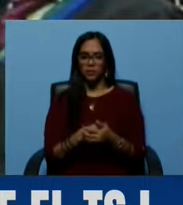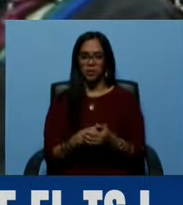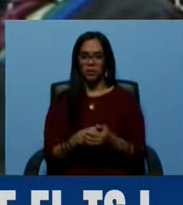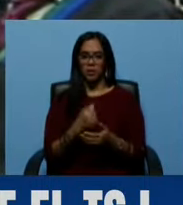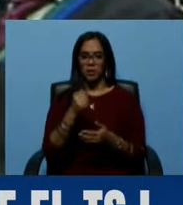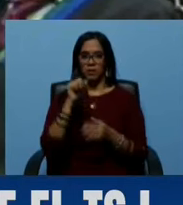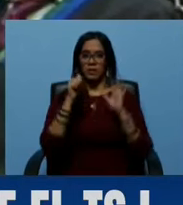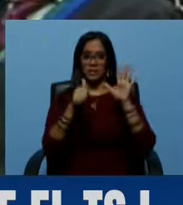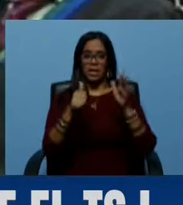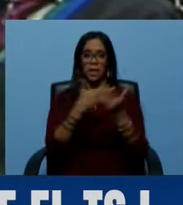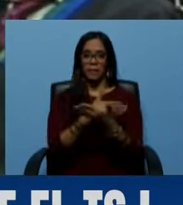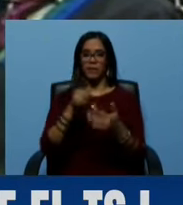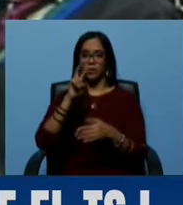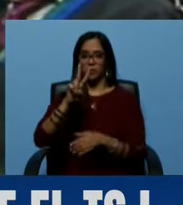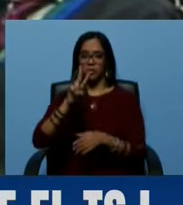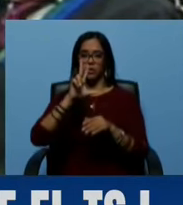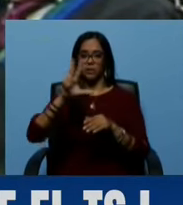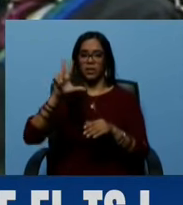número